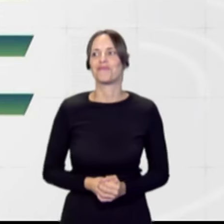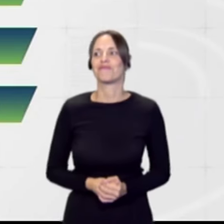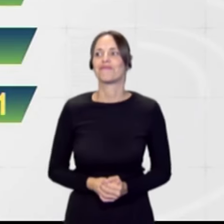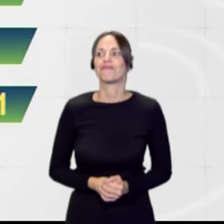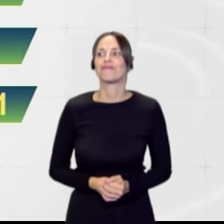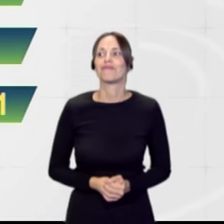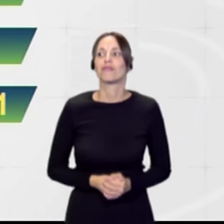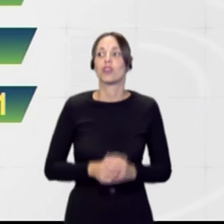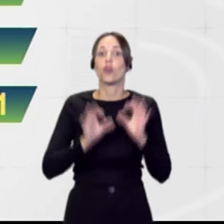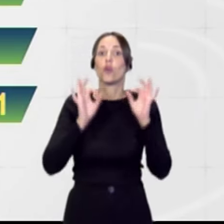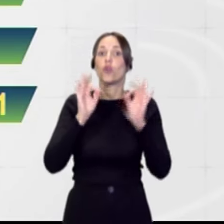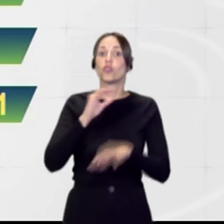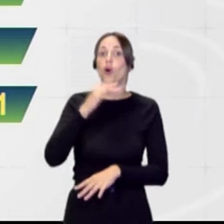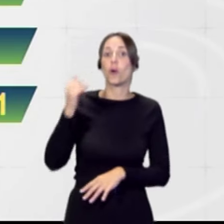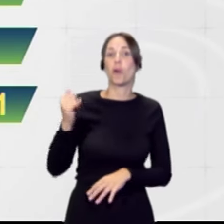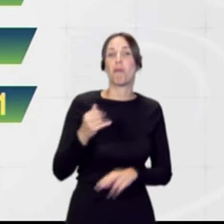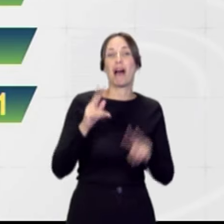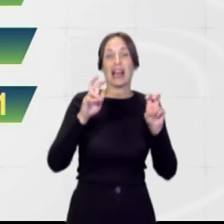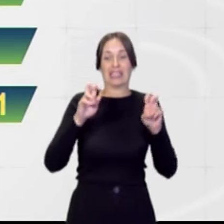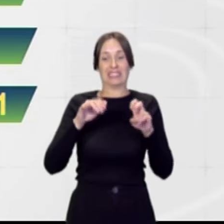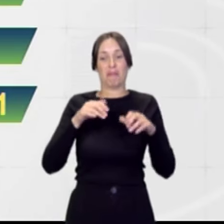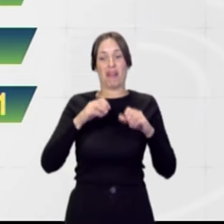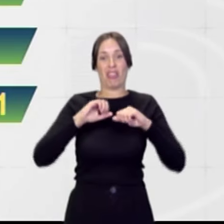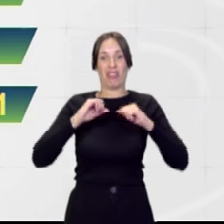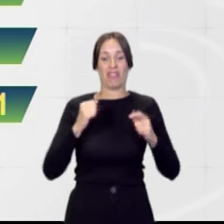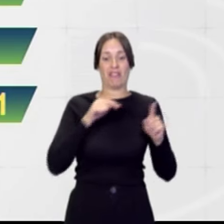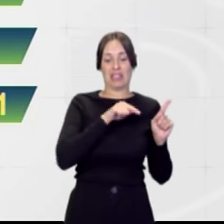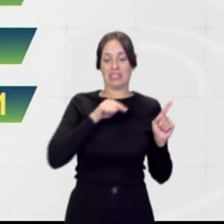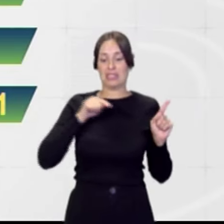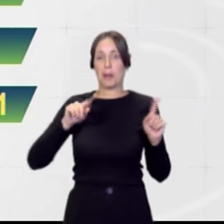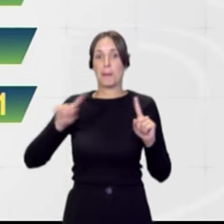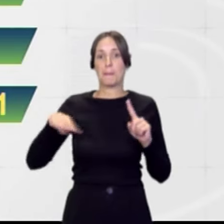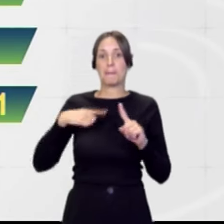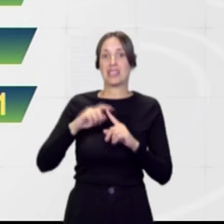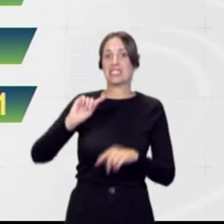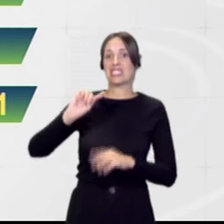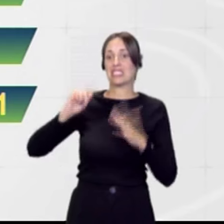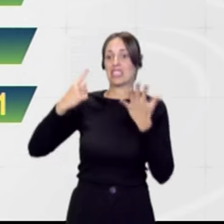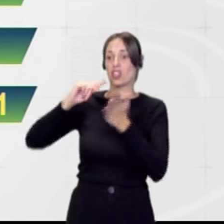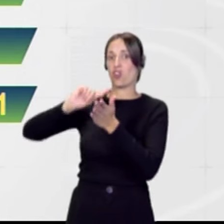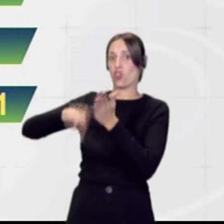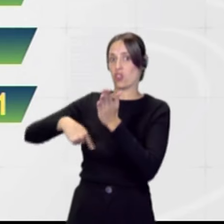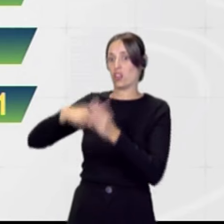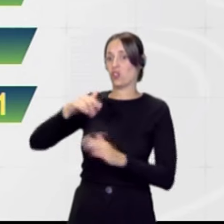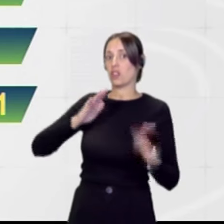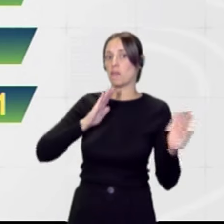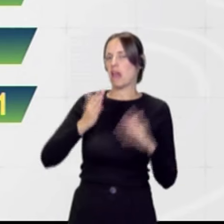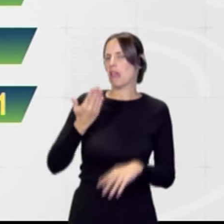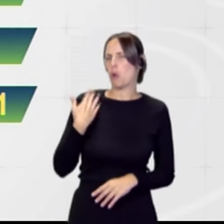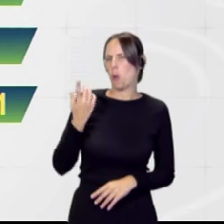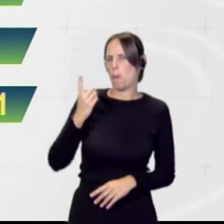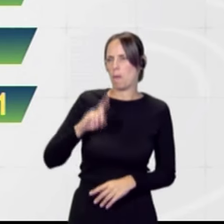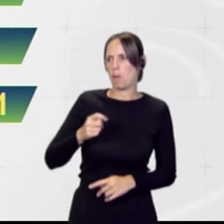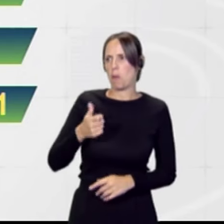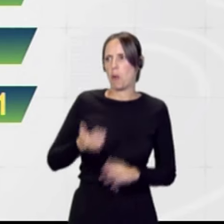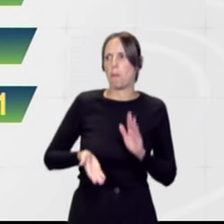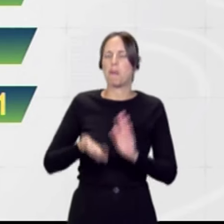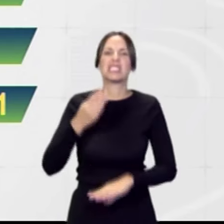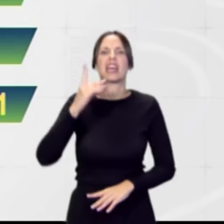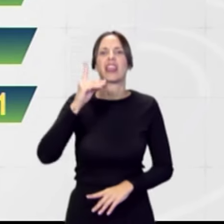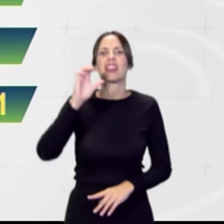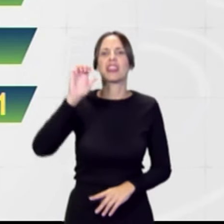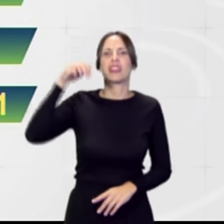Tras las lesiones sufridas en la línea defensiva y como sexto refuerzo de la temporada, el Costa Deje hace poco más de un mes se hizo con los servicios de Fatou Dembélé.